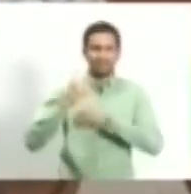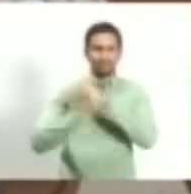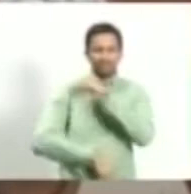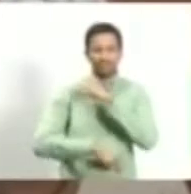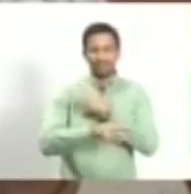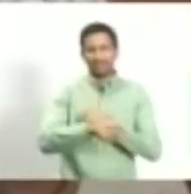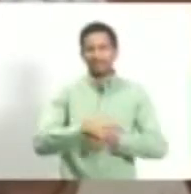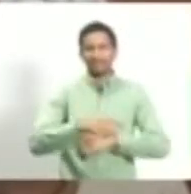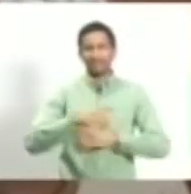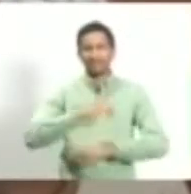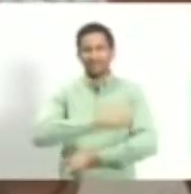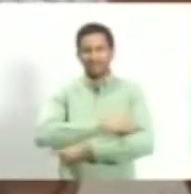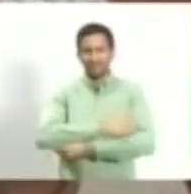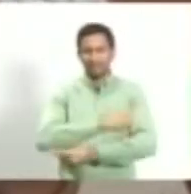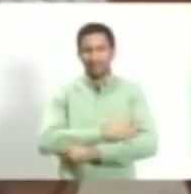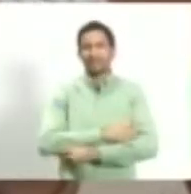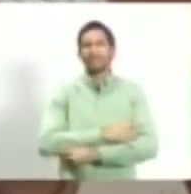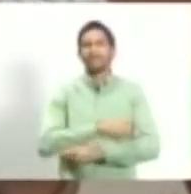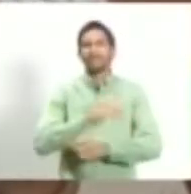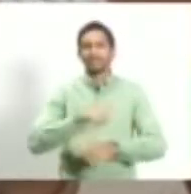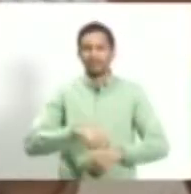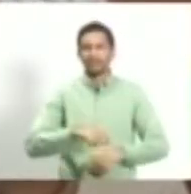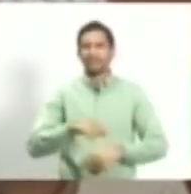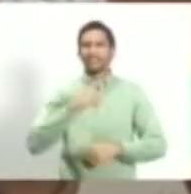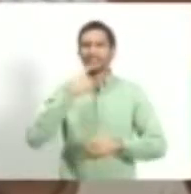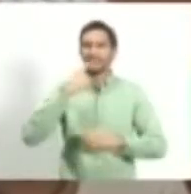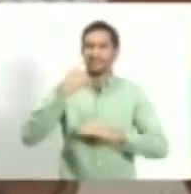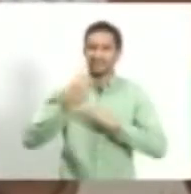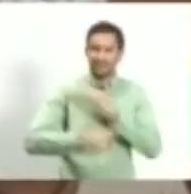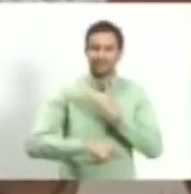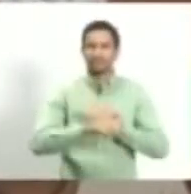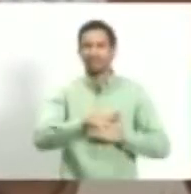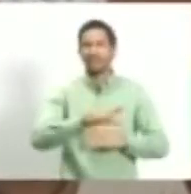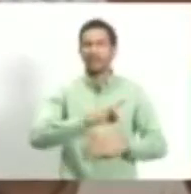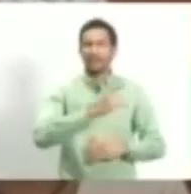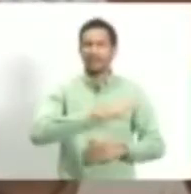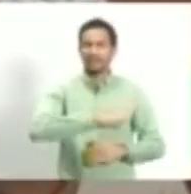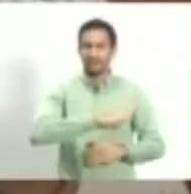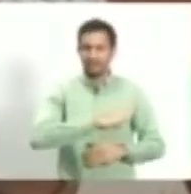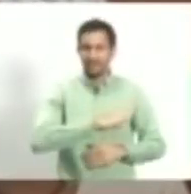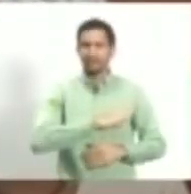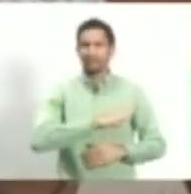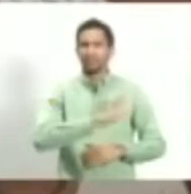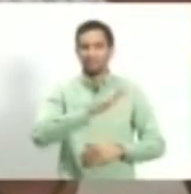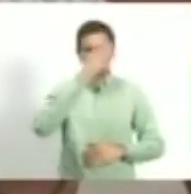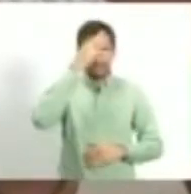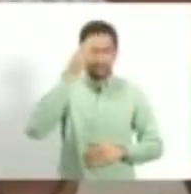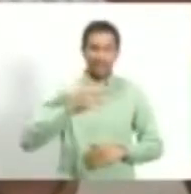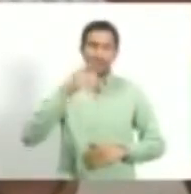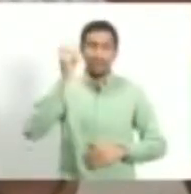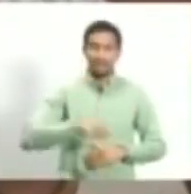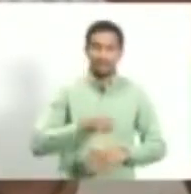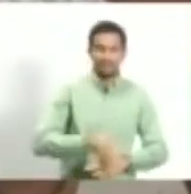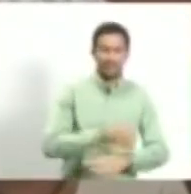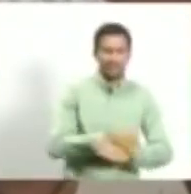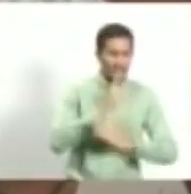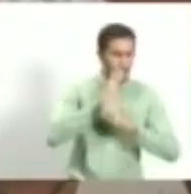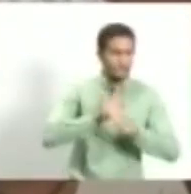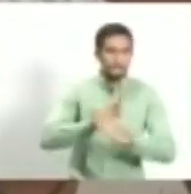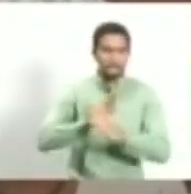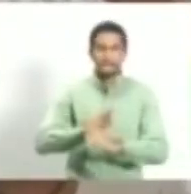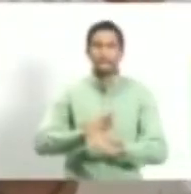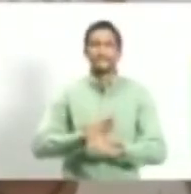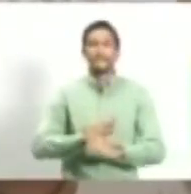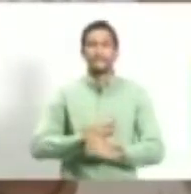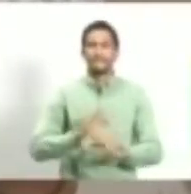las acciones en el caso de las agencias del Estado, de la Alcaldía de Cartagena, tratando de prevenir que esto vuelva a suceder.